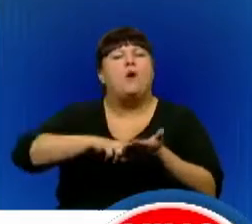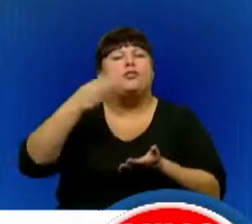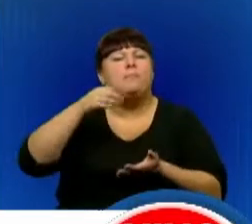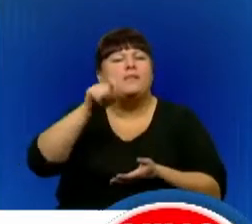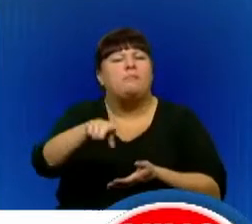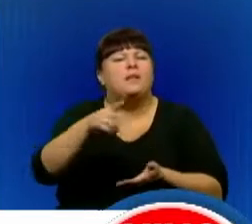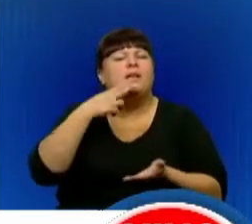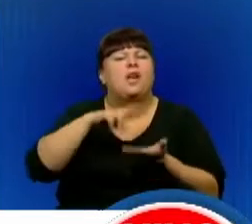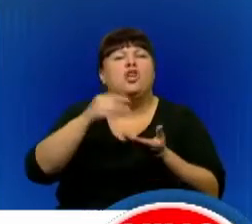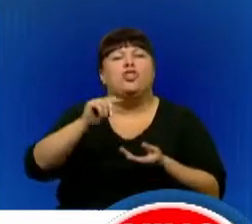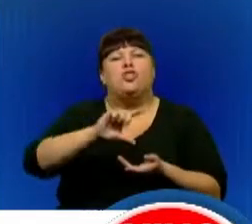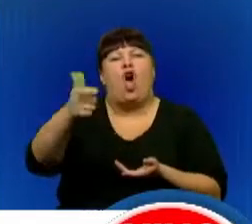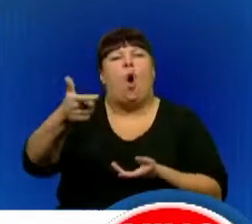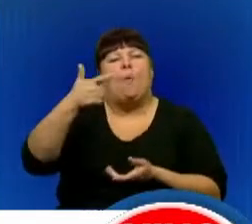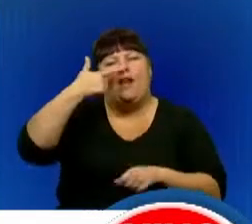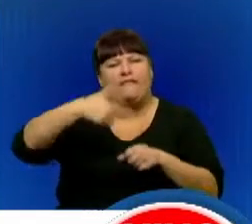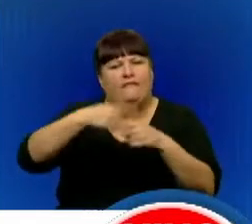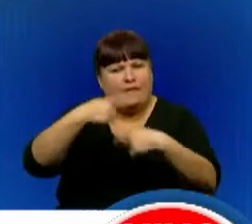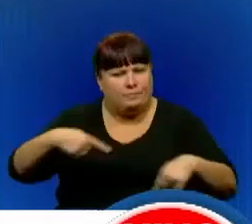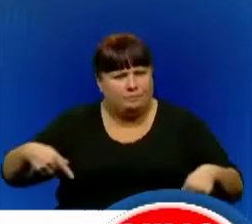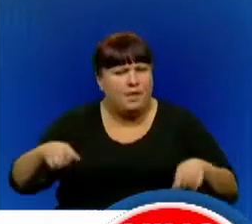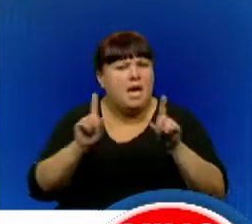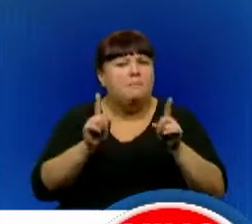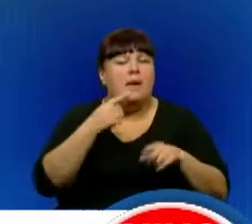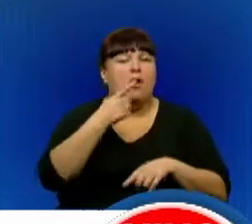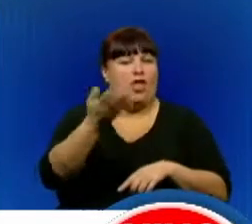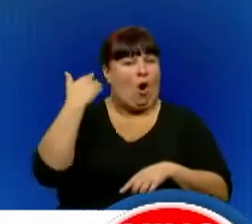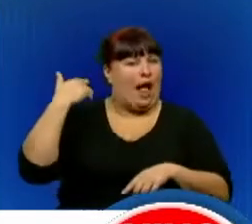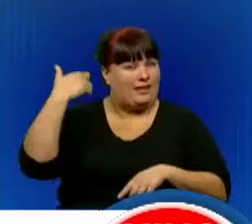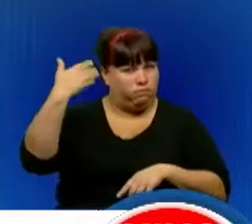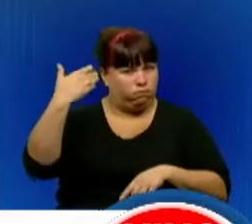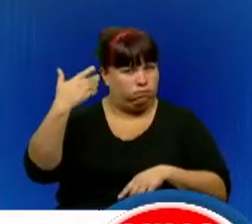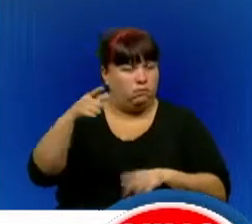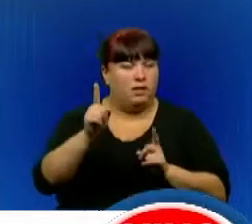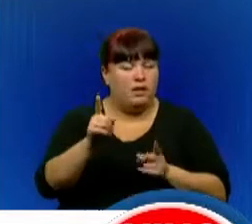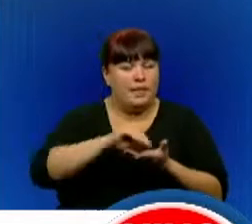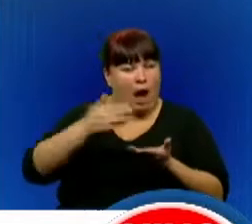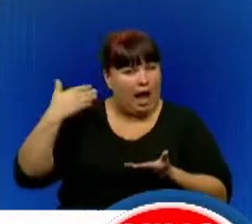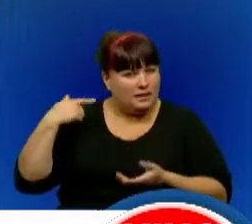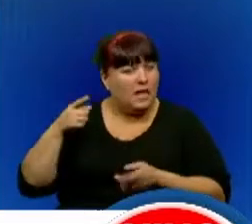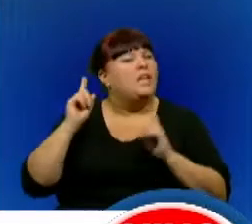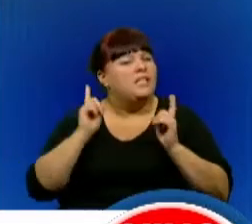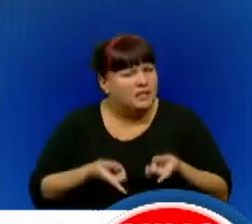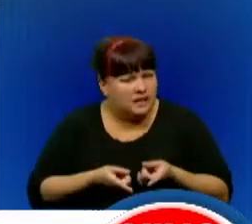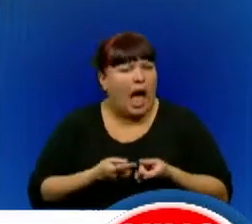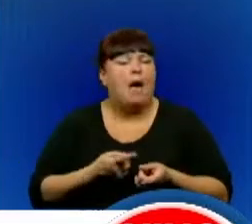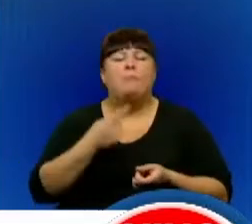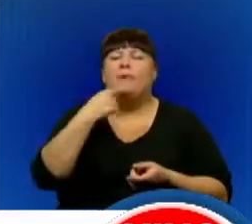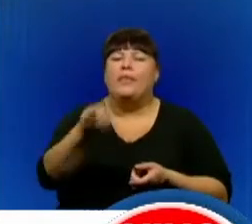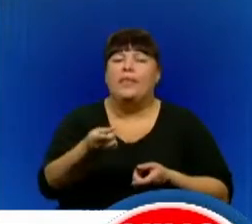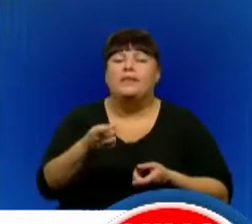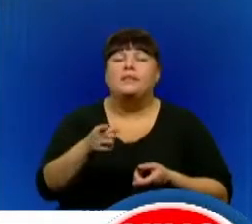específicos que gravan la transferencia de combustibles. Y tal como decían quienes me precedieron en el uso de la palabra, también hacía